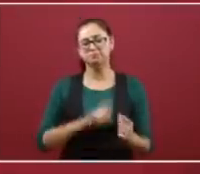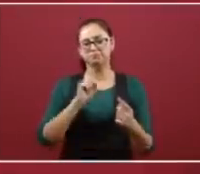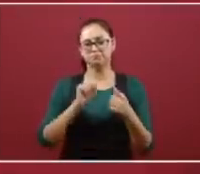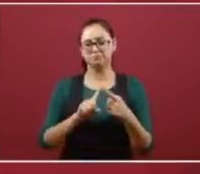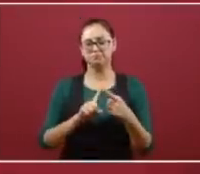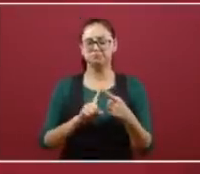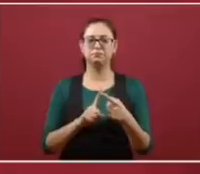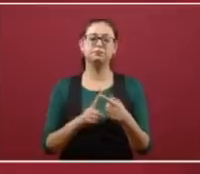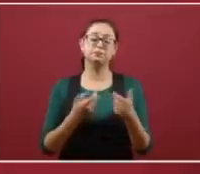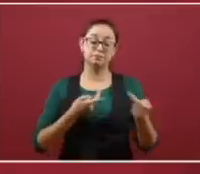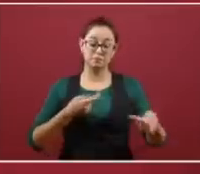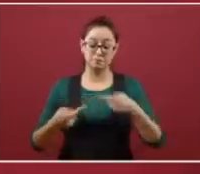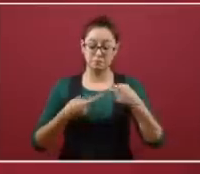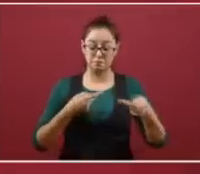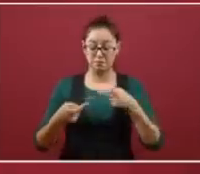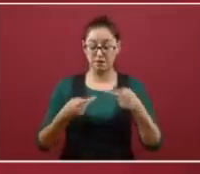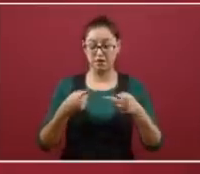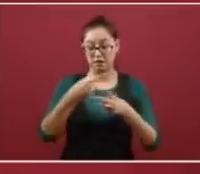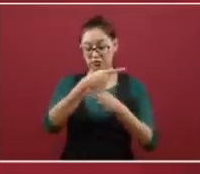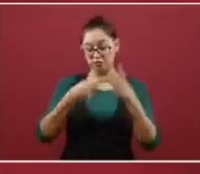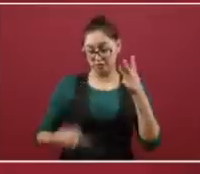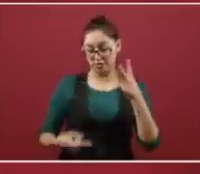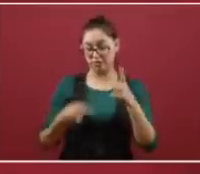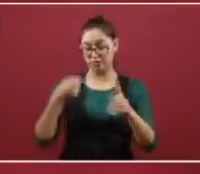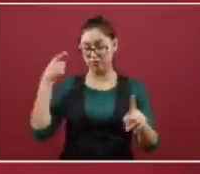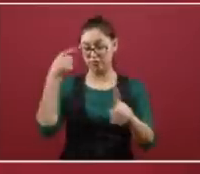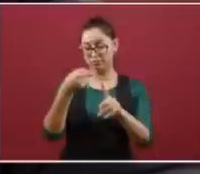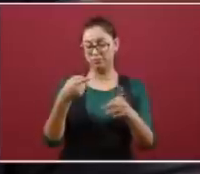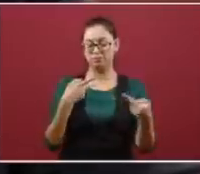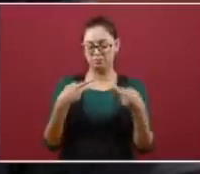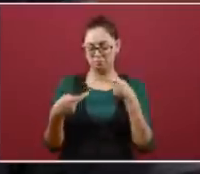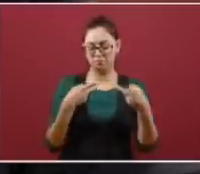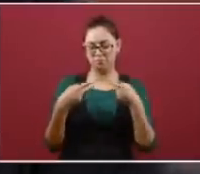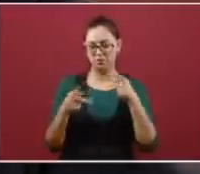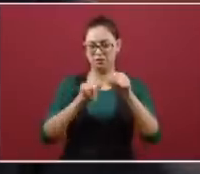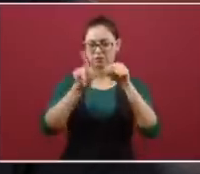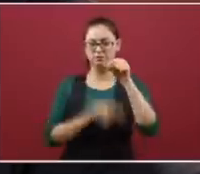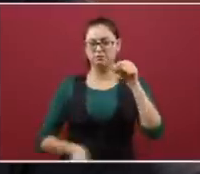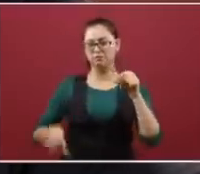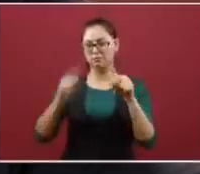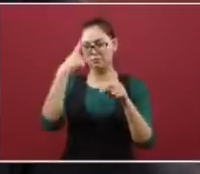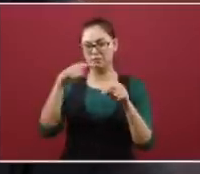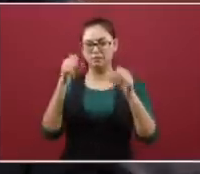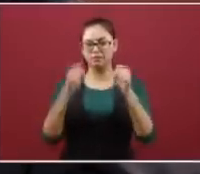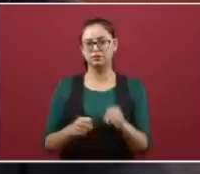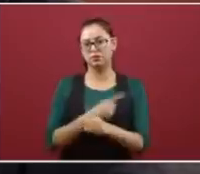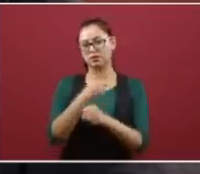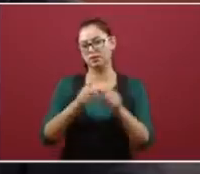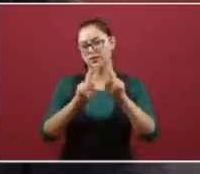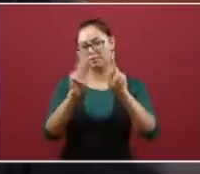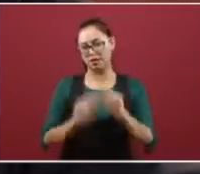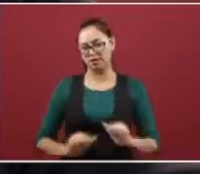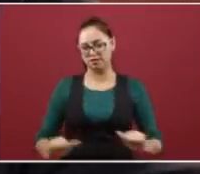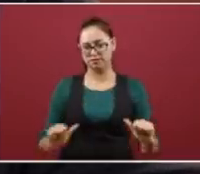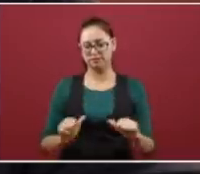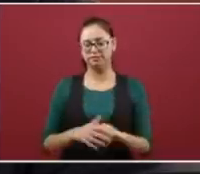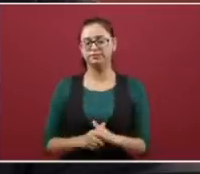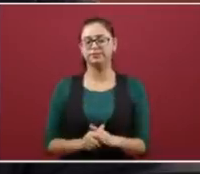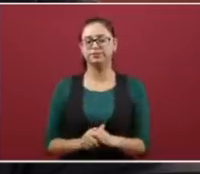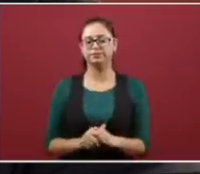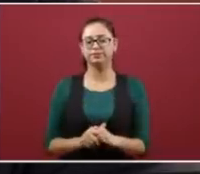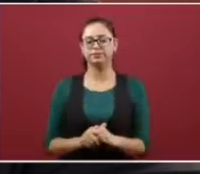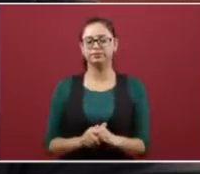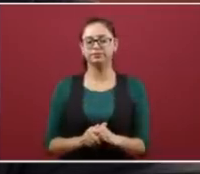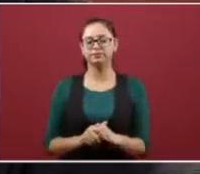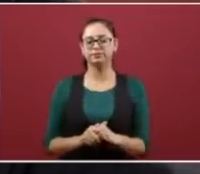seguridad y paz que instruyó el presidente de mexico se decía antes que nadie